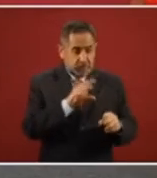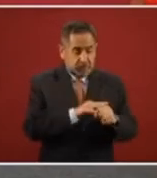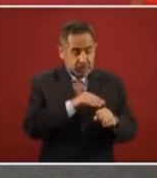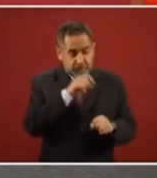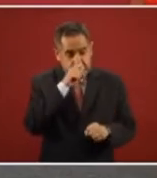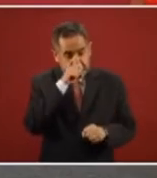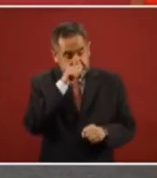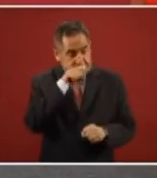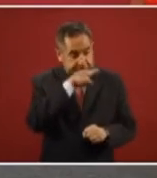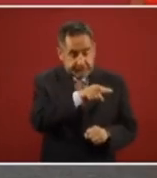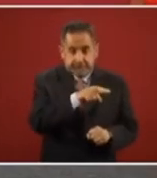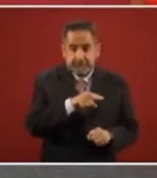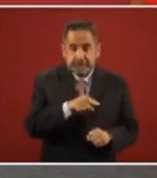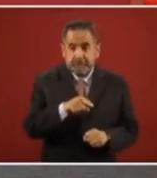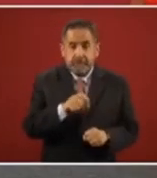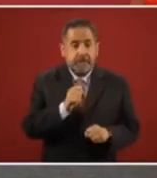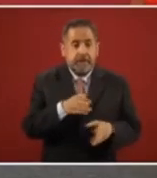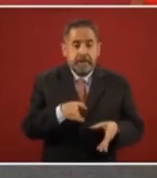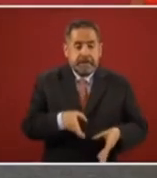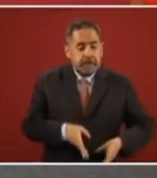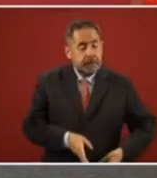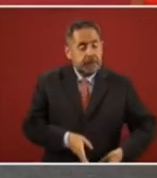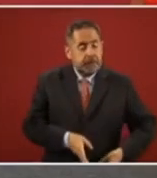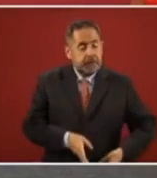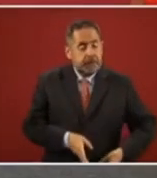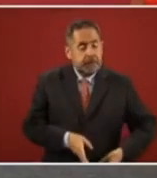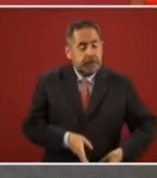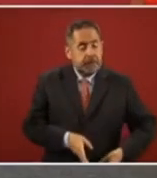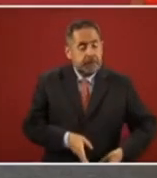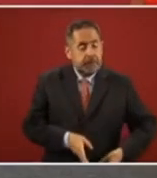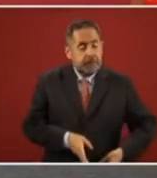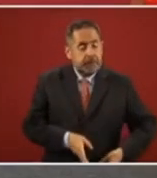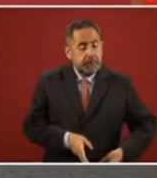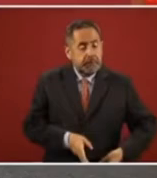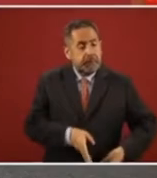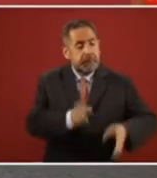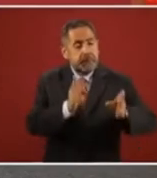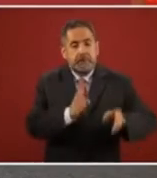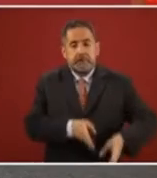están en el corredor de córdoba